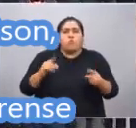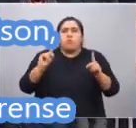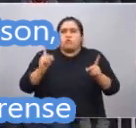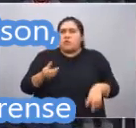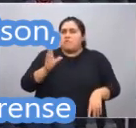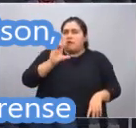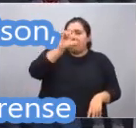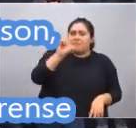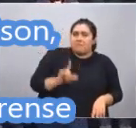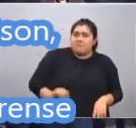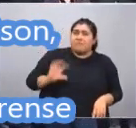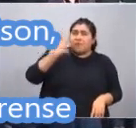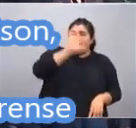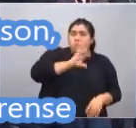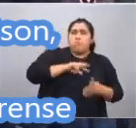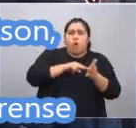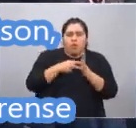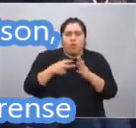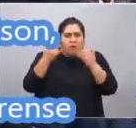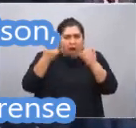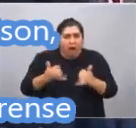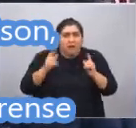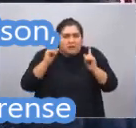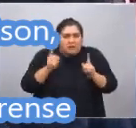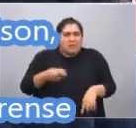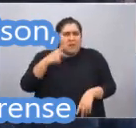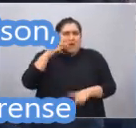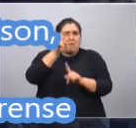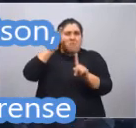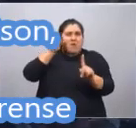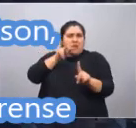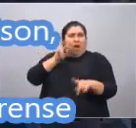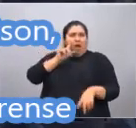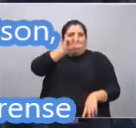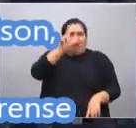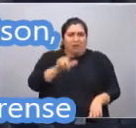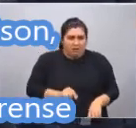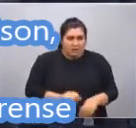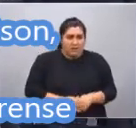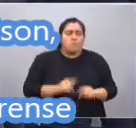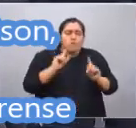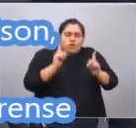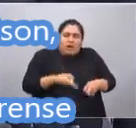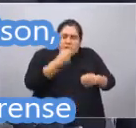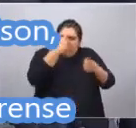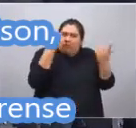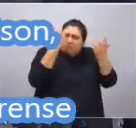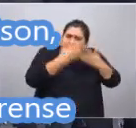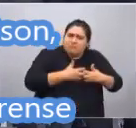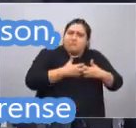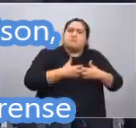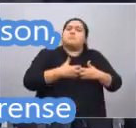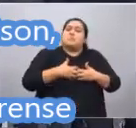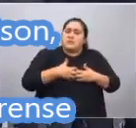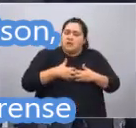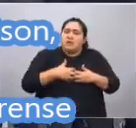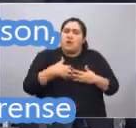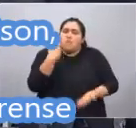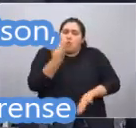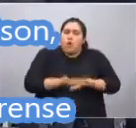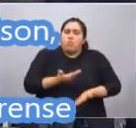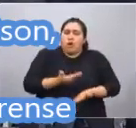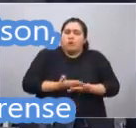federales y del país. Pero estamos también pensando las políticas